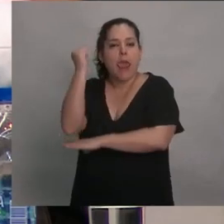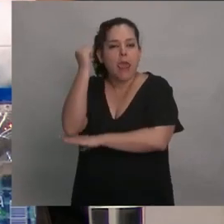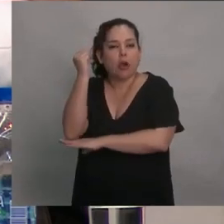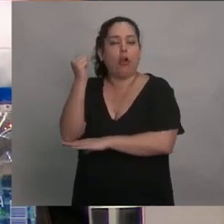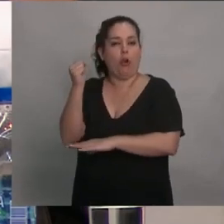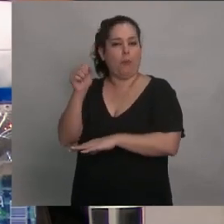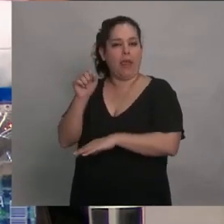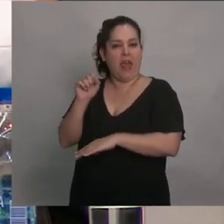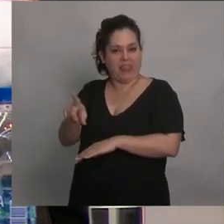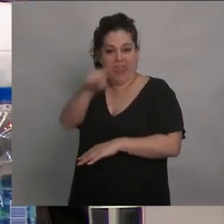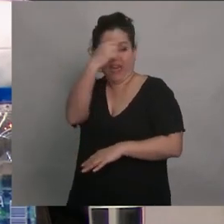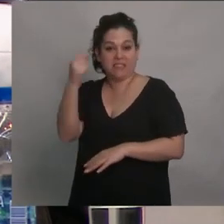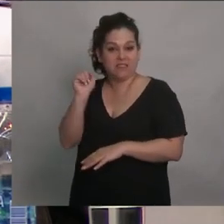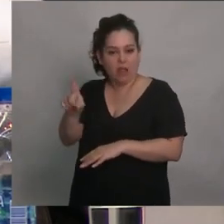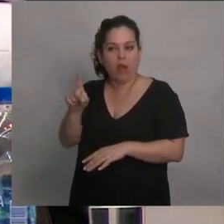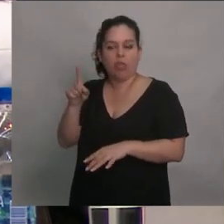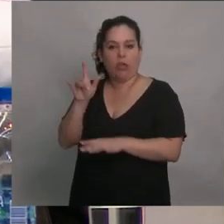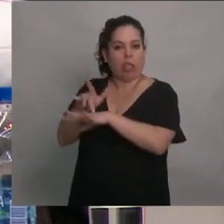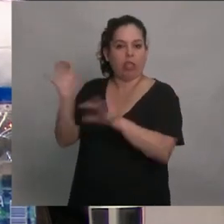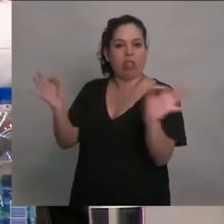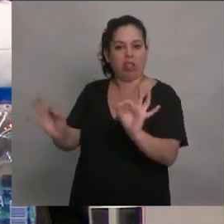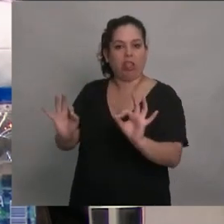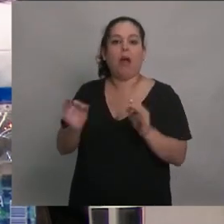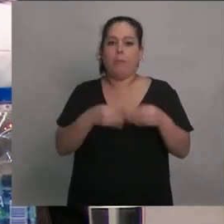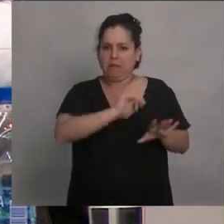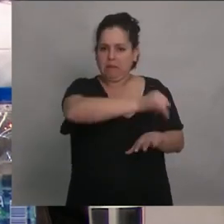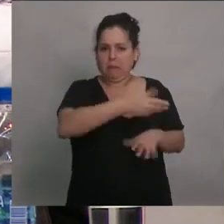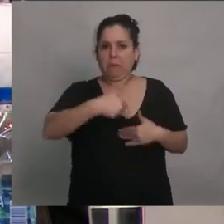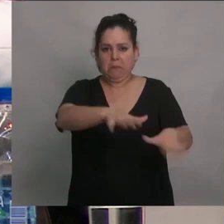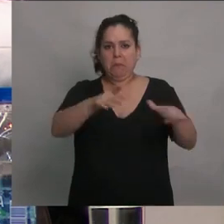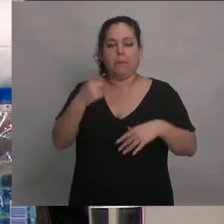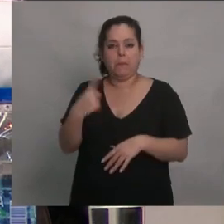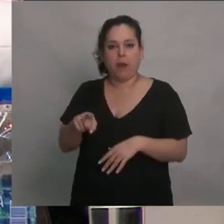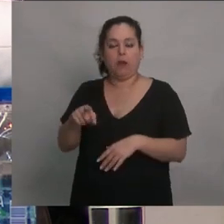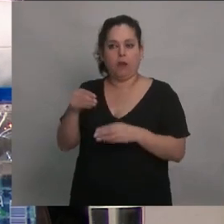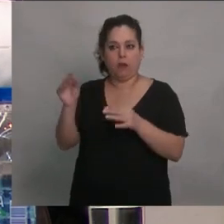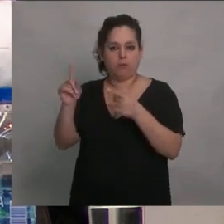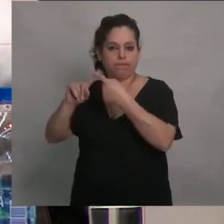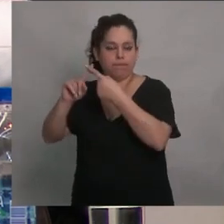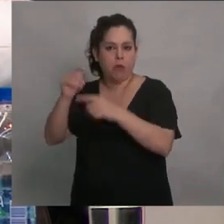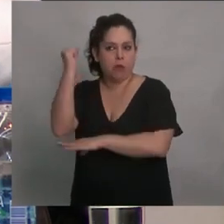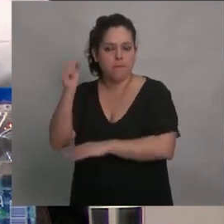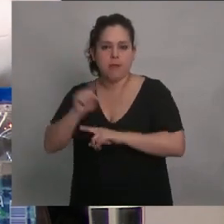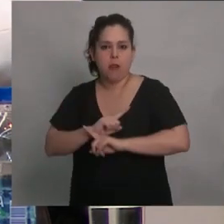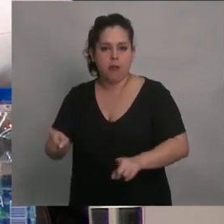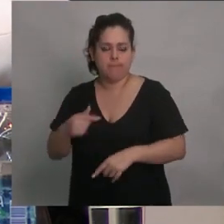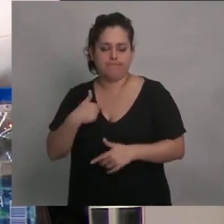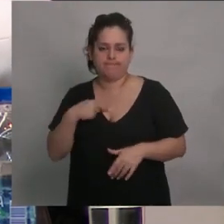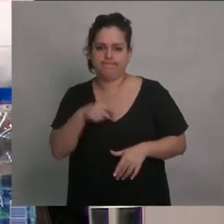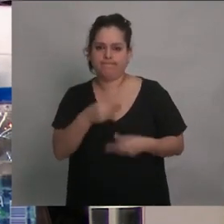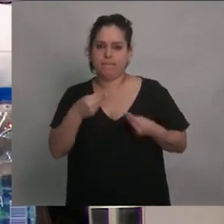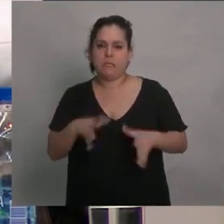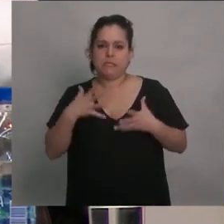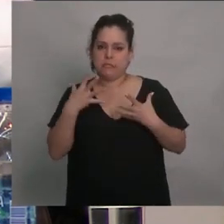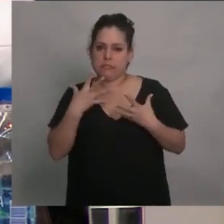políticas del Estado, comenzamos a tener entonces una especie de frustración con aquello que se prometió